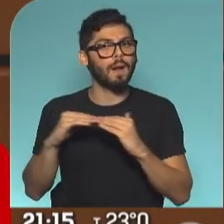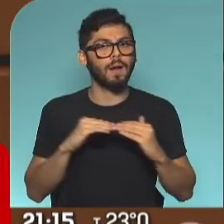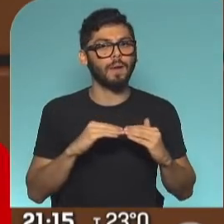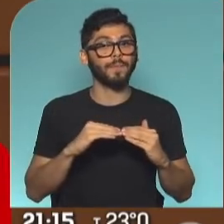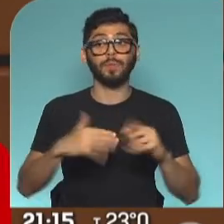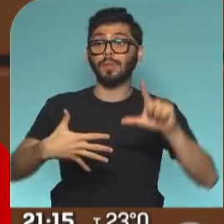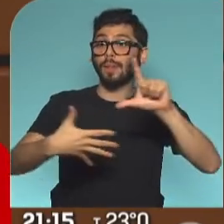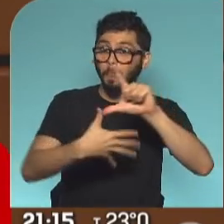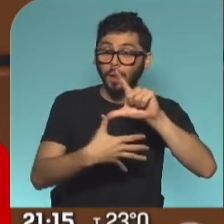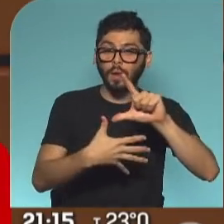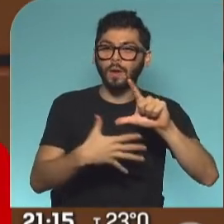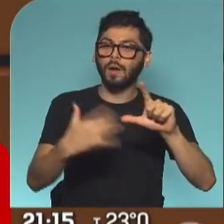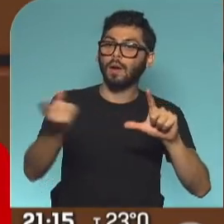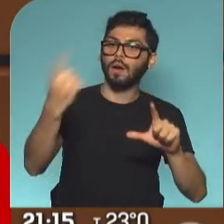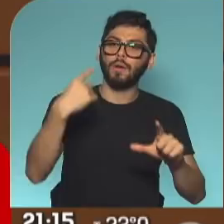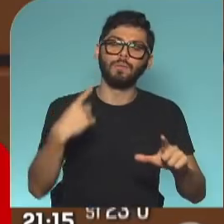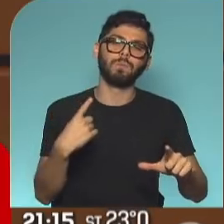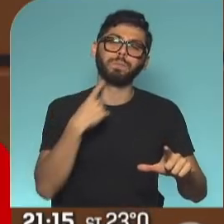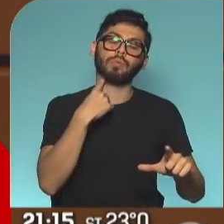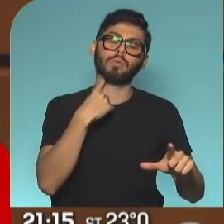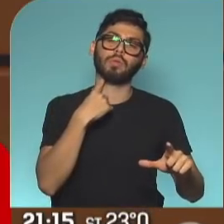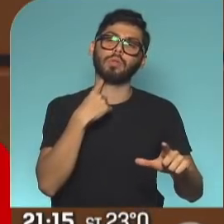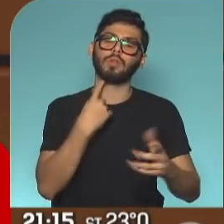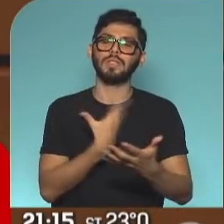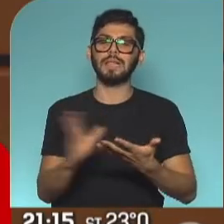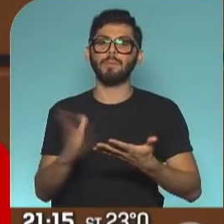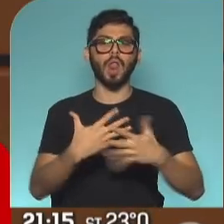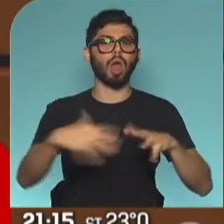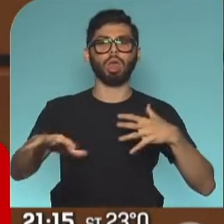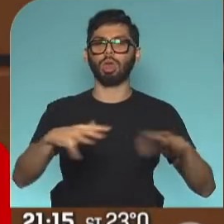encontró dispersos, porque acaban de terminar 4 años